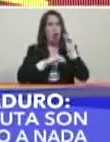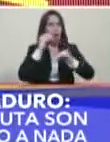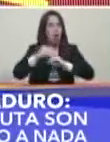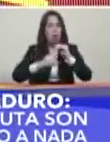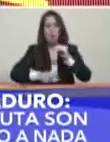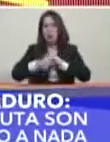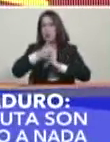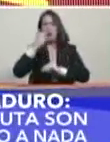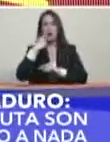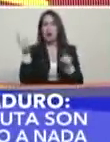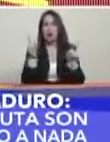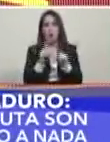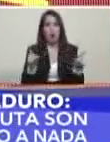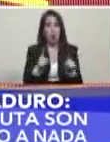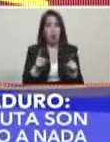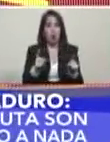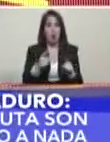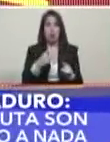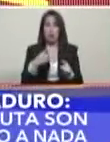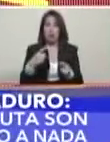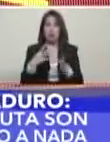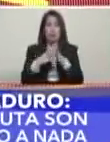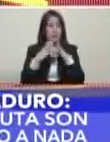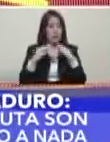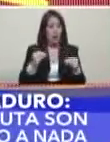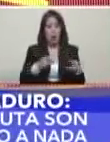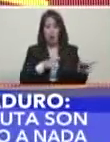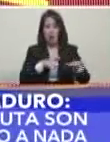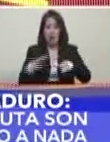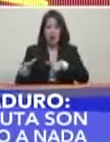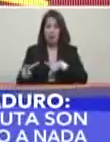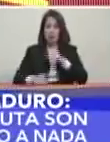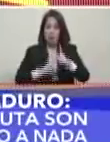todo. El aparato industrial.